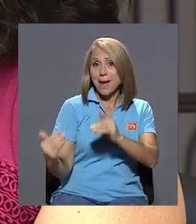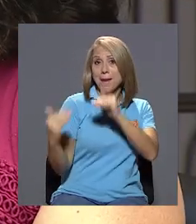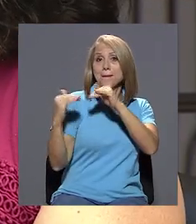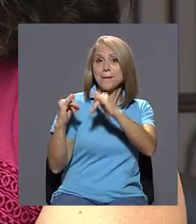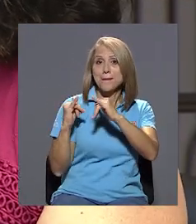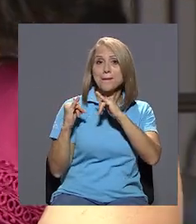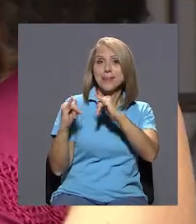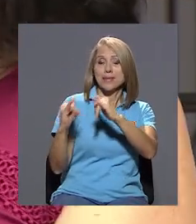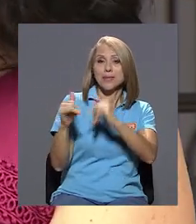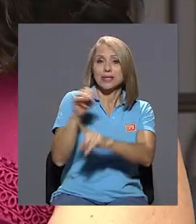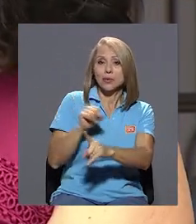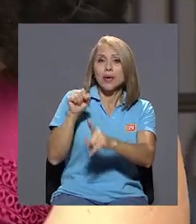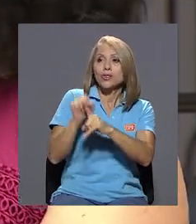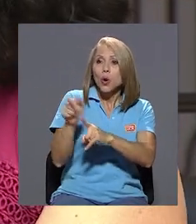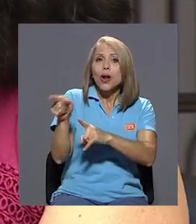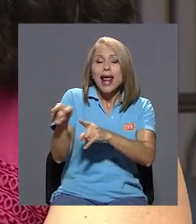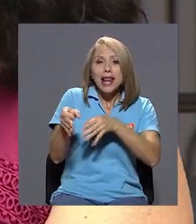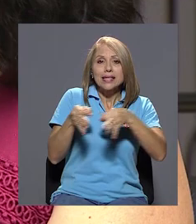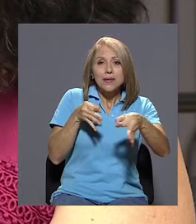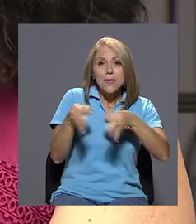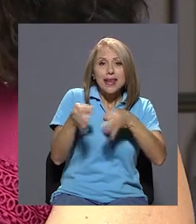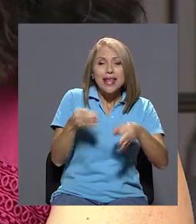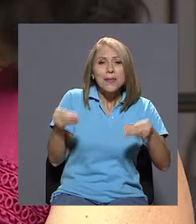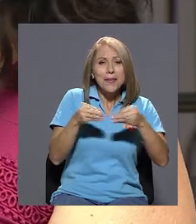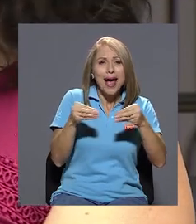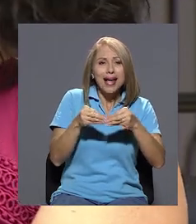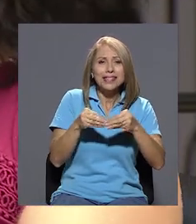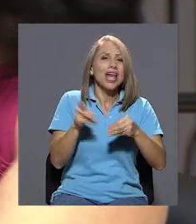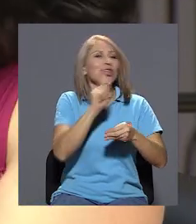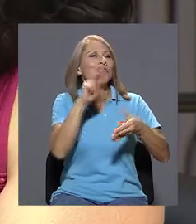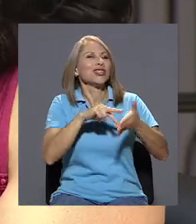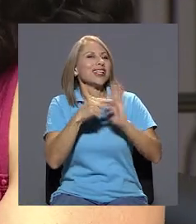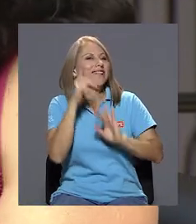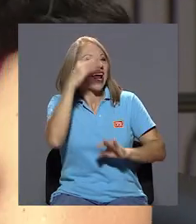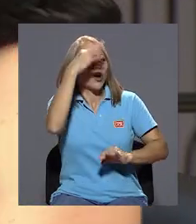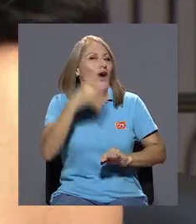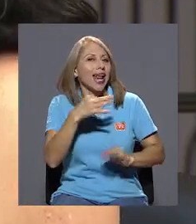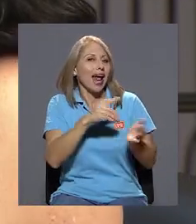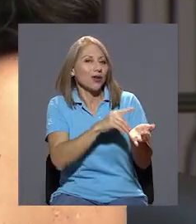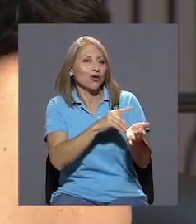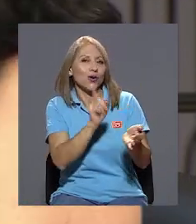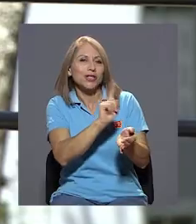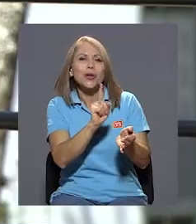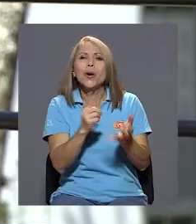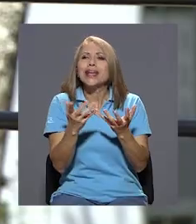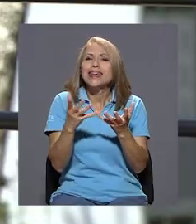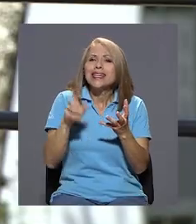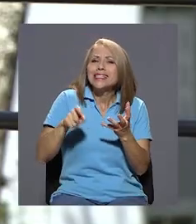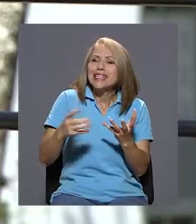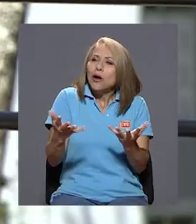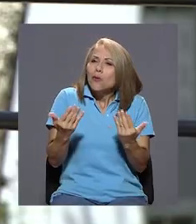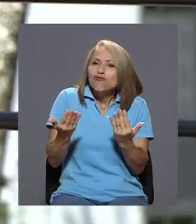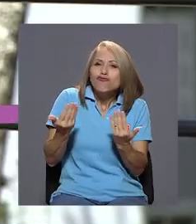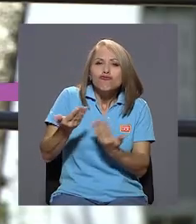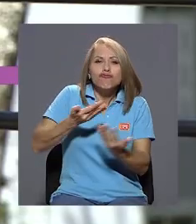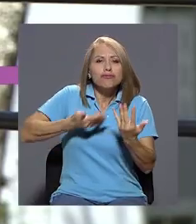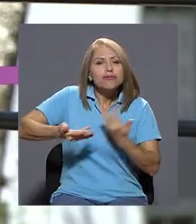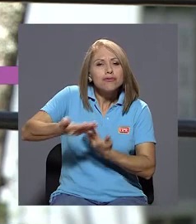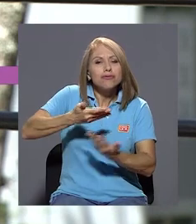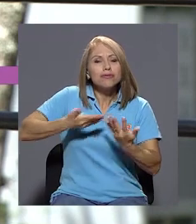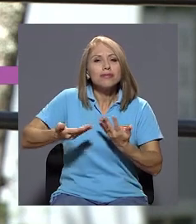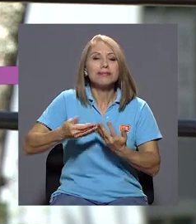lo mismo les explique un poquito más de verdad. No, es, no sé, no es porque no le crean a los doctores, sino por, es por eso.